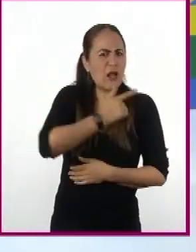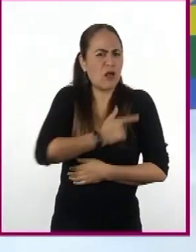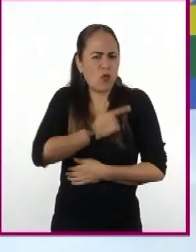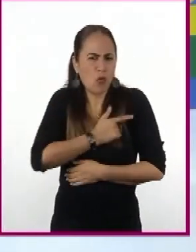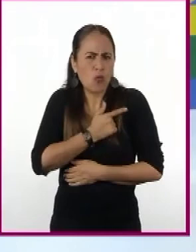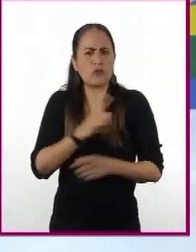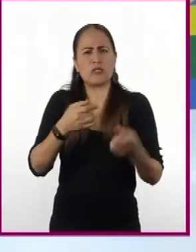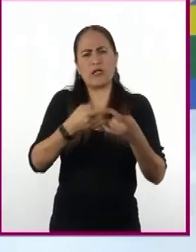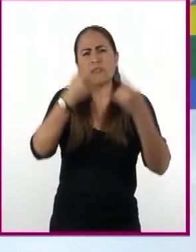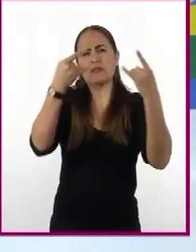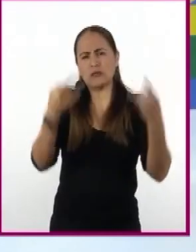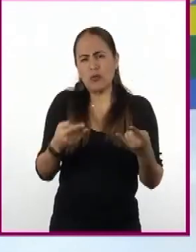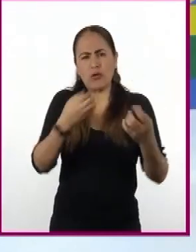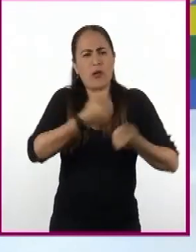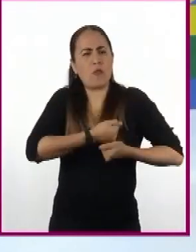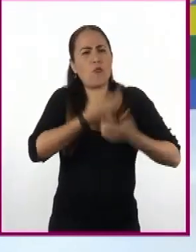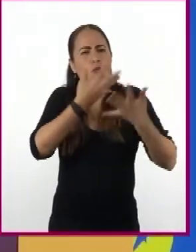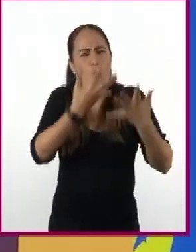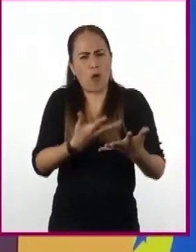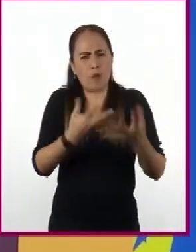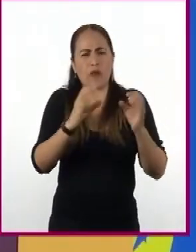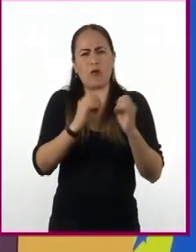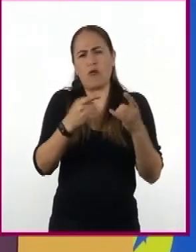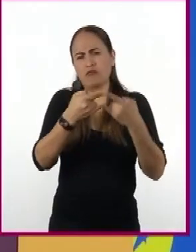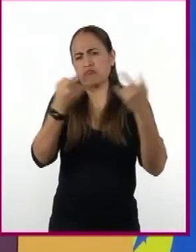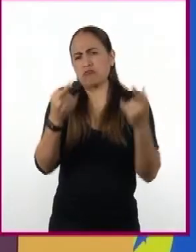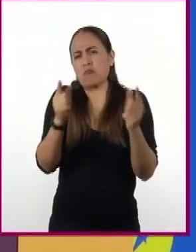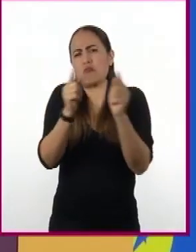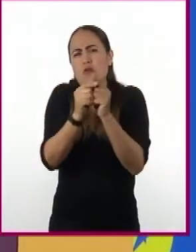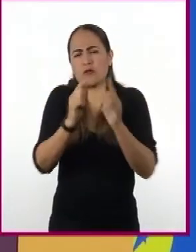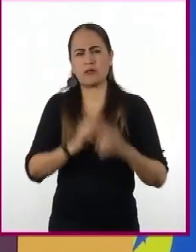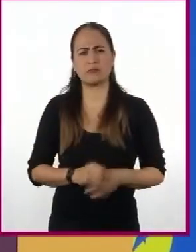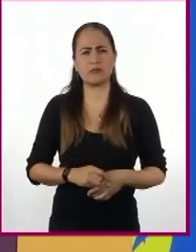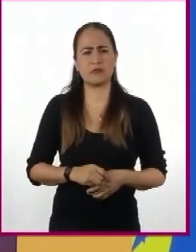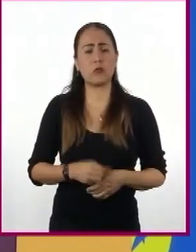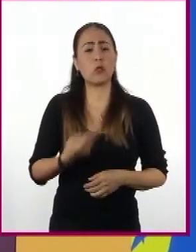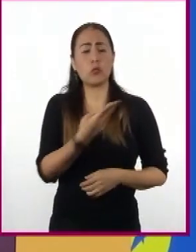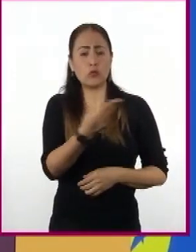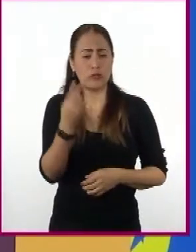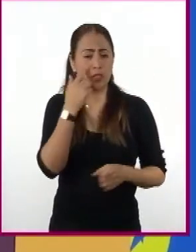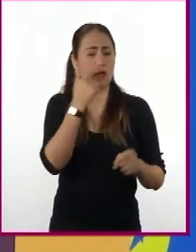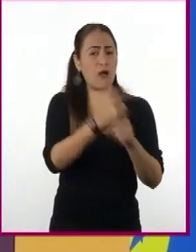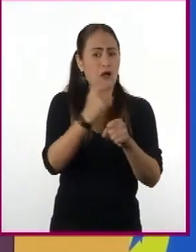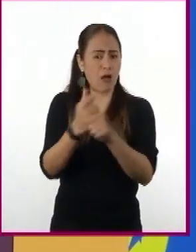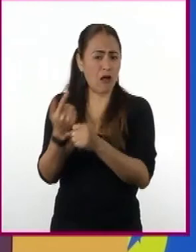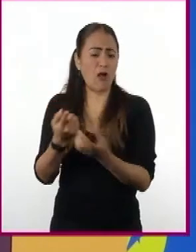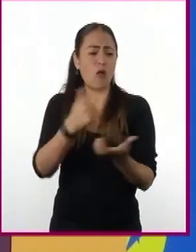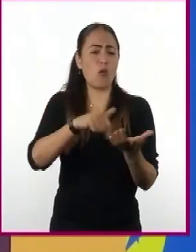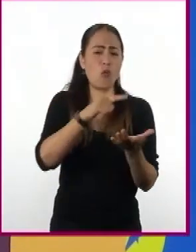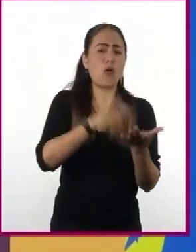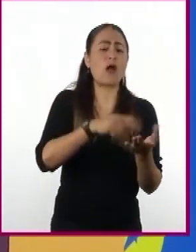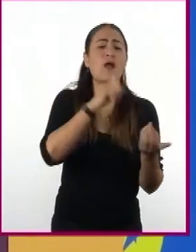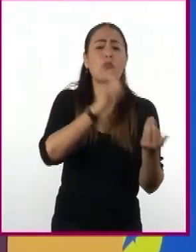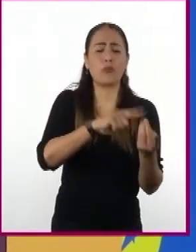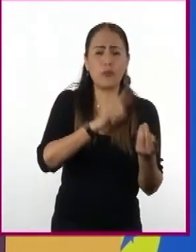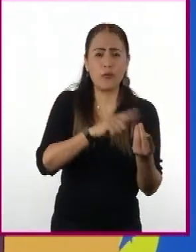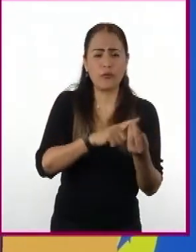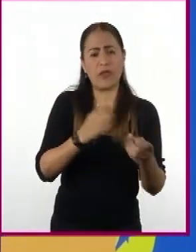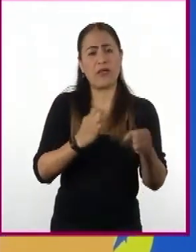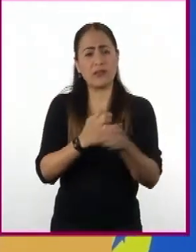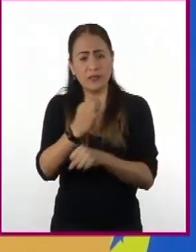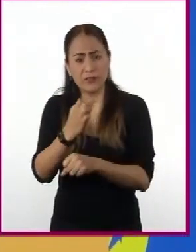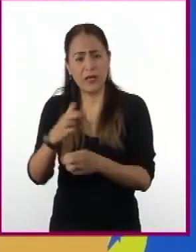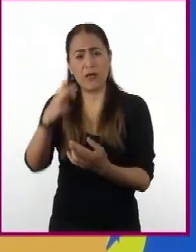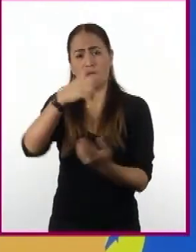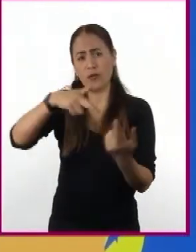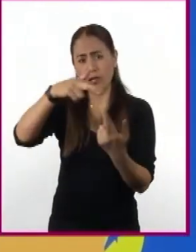cuentos, poemas o relatos. Decidan si quieren identificarlos por su lugar de procedencia, estado,